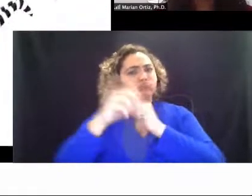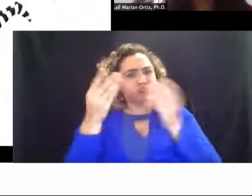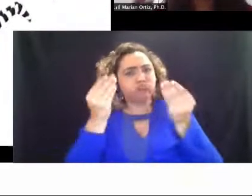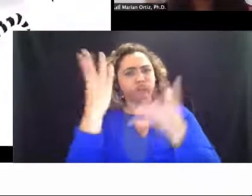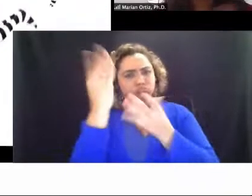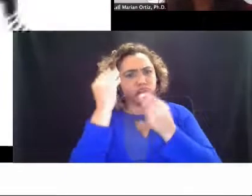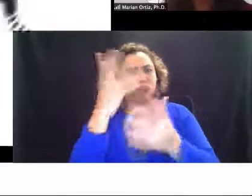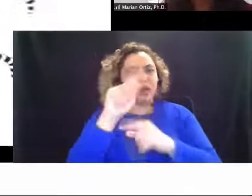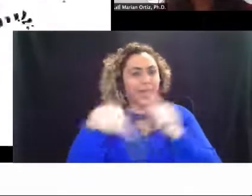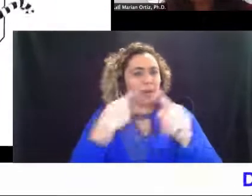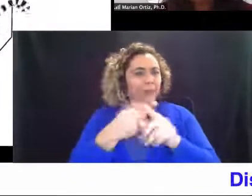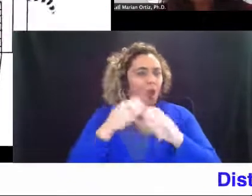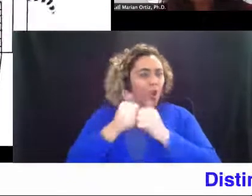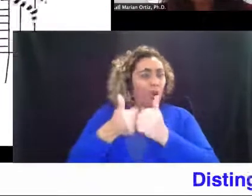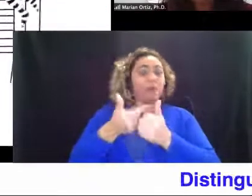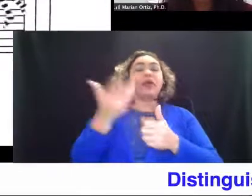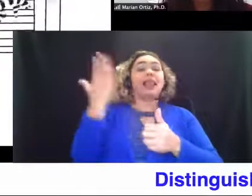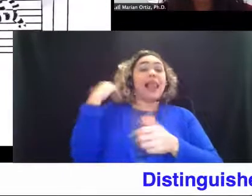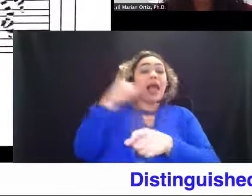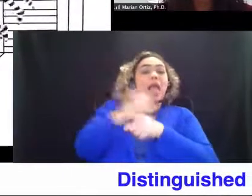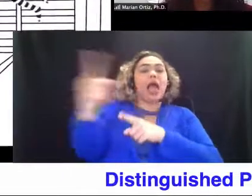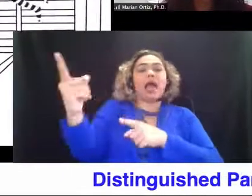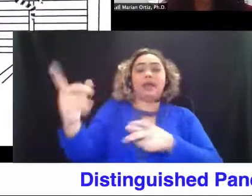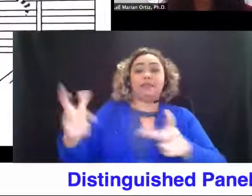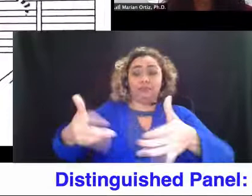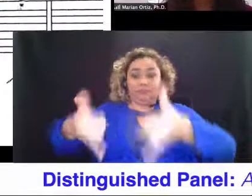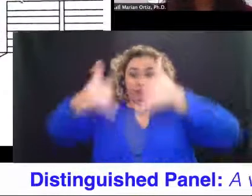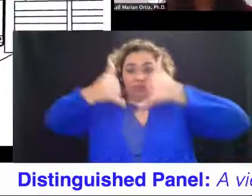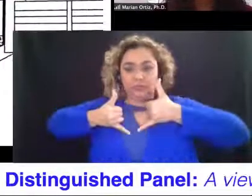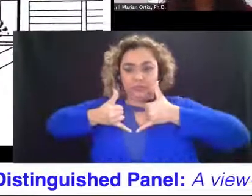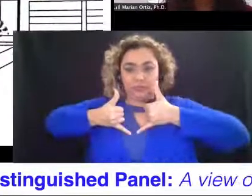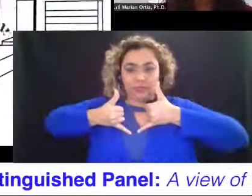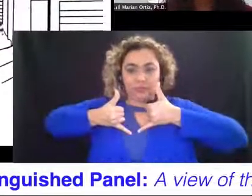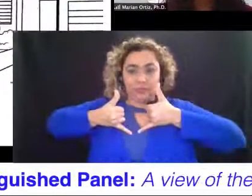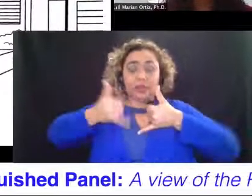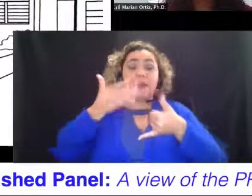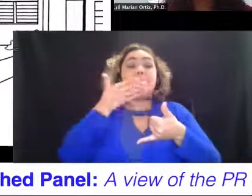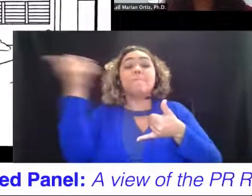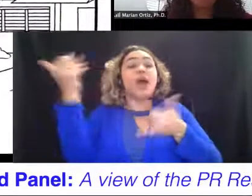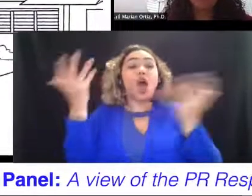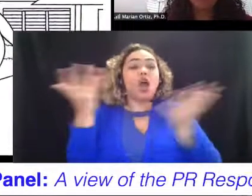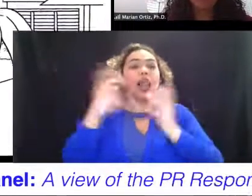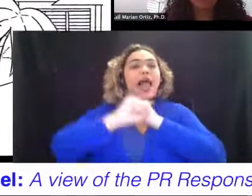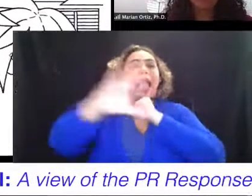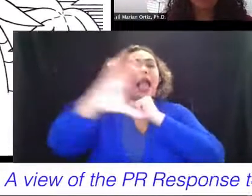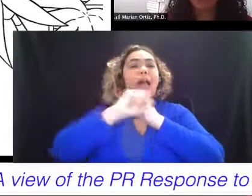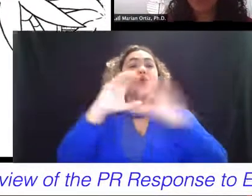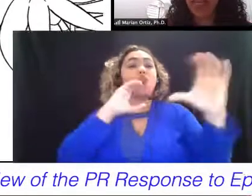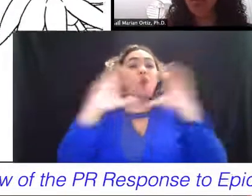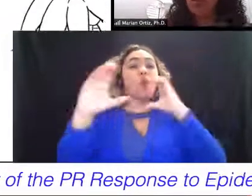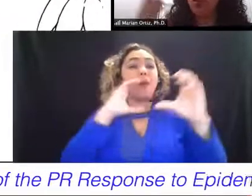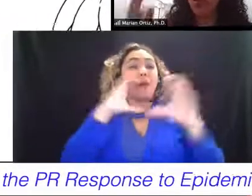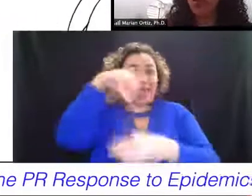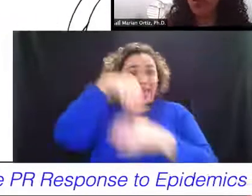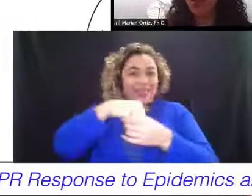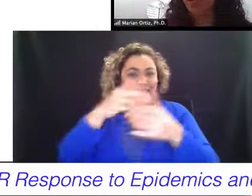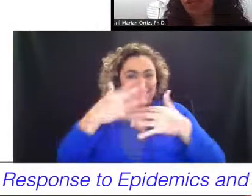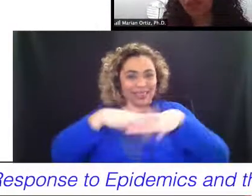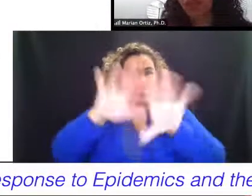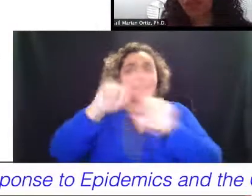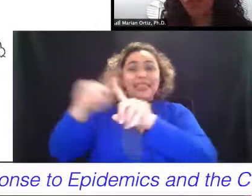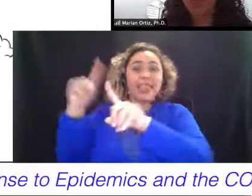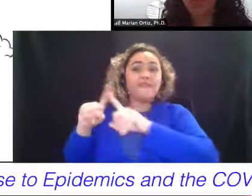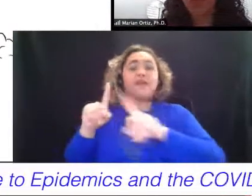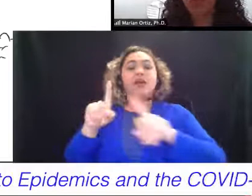y la semana pasada recibí un premio de Excel por la mejor campaña de comunicaciones integradas por todos los diferentes medios